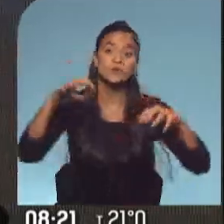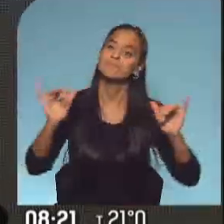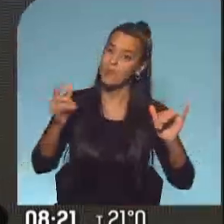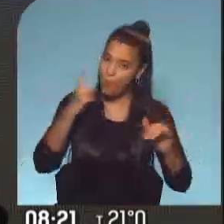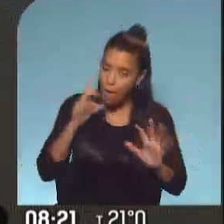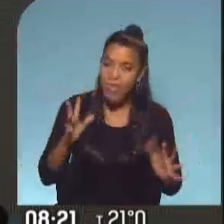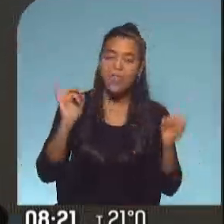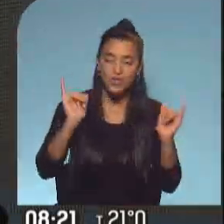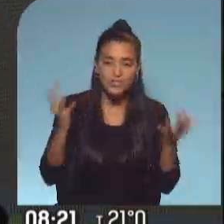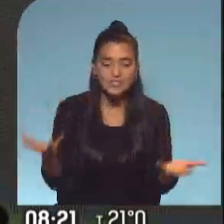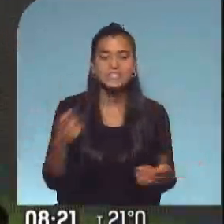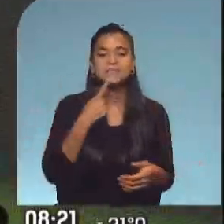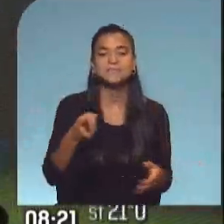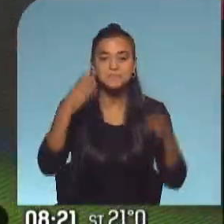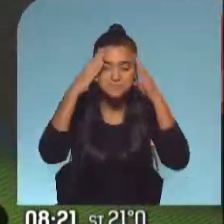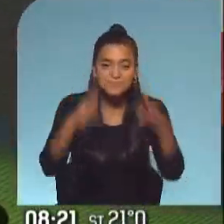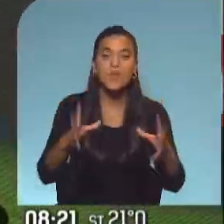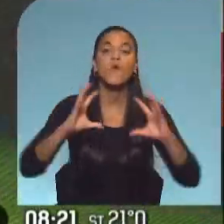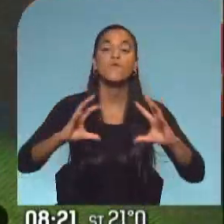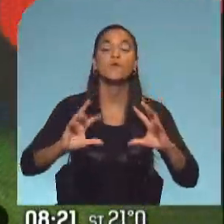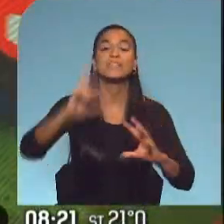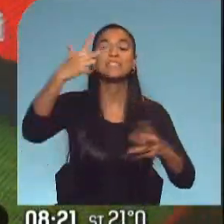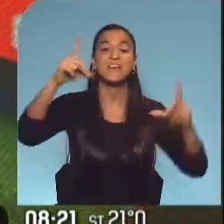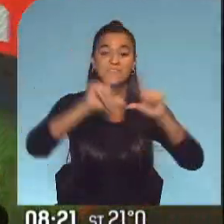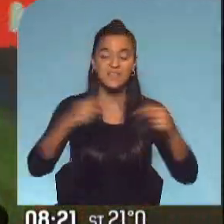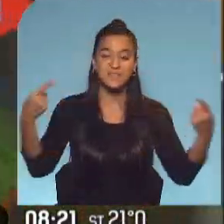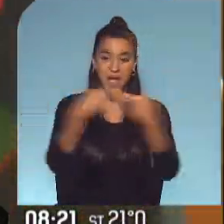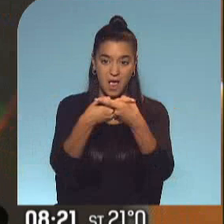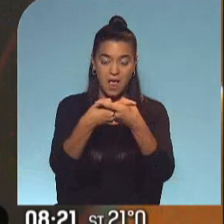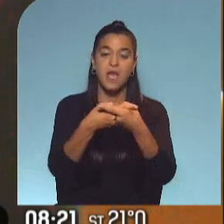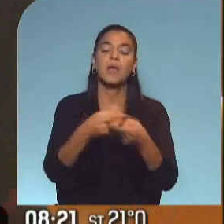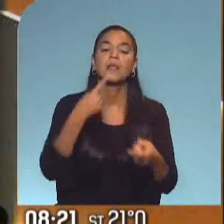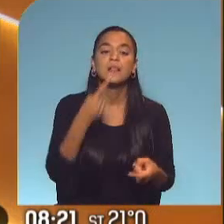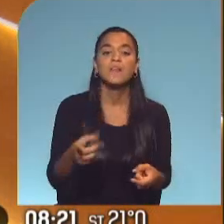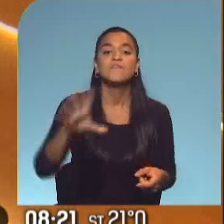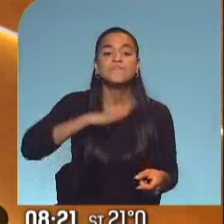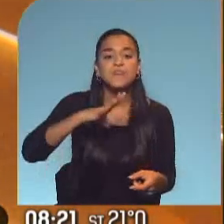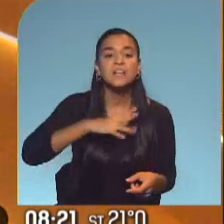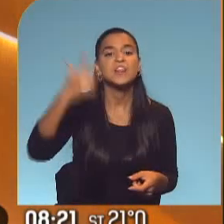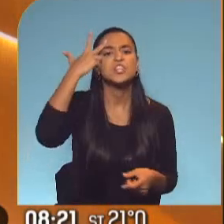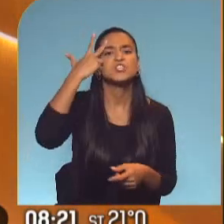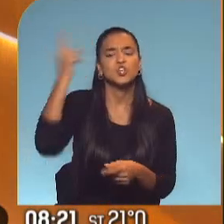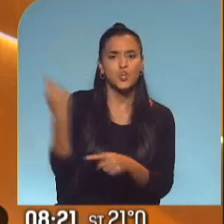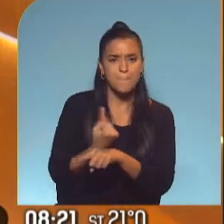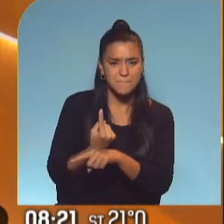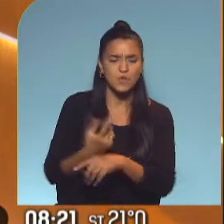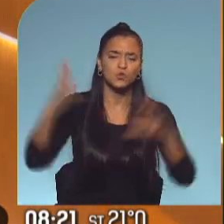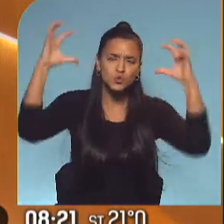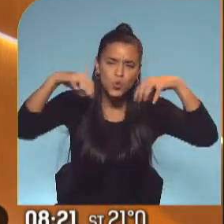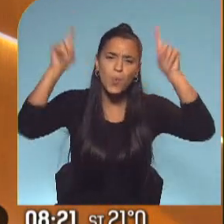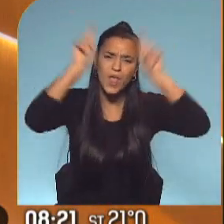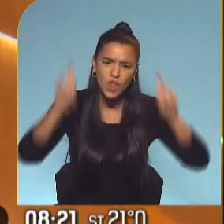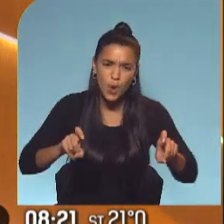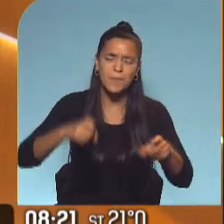A tener cuidado, claro, porque nos metemos en el fútbol. Tercera fecha, adeudaban 18 minutos. ¿Se acuerdan? Lluvia,